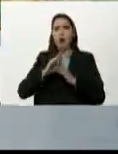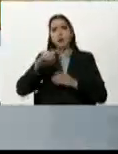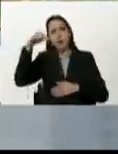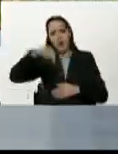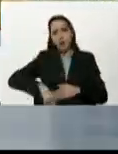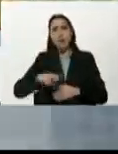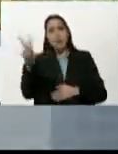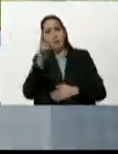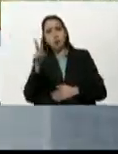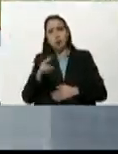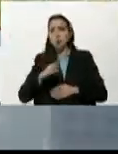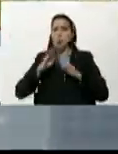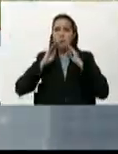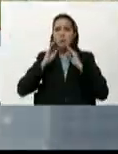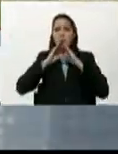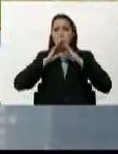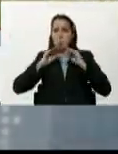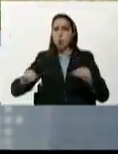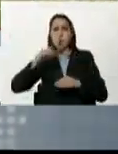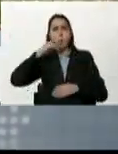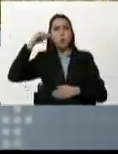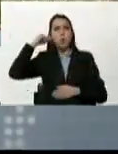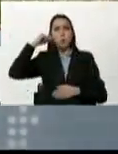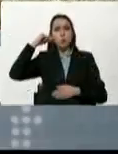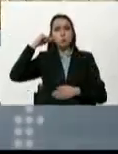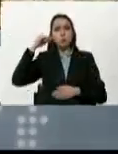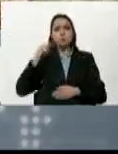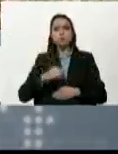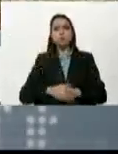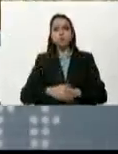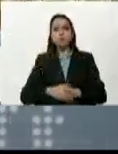para beneficio de todos y de todas